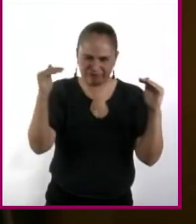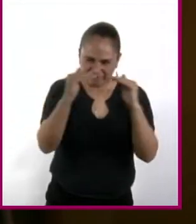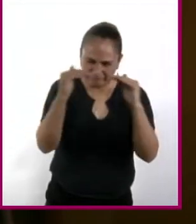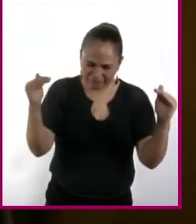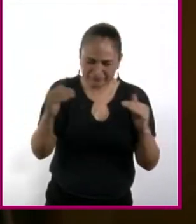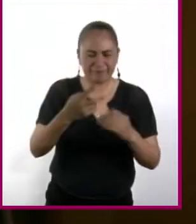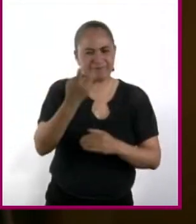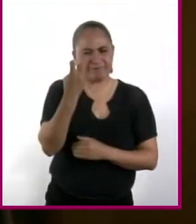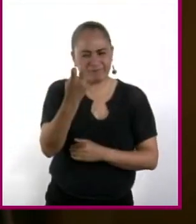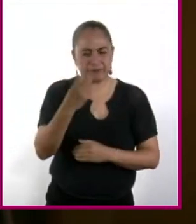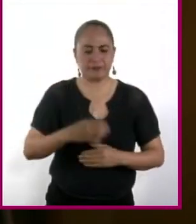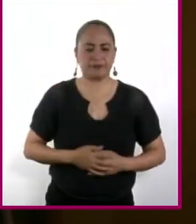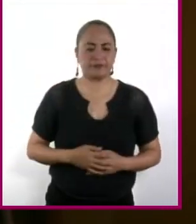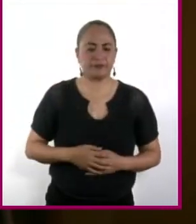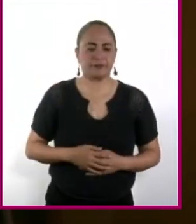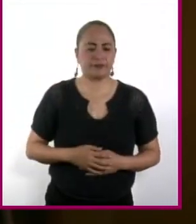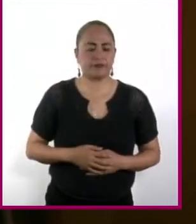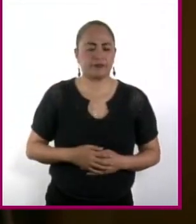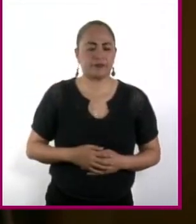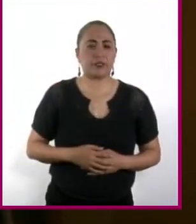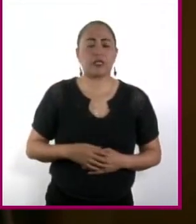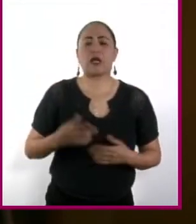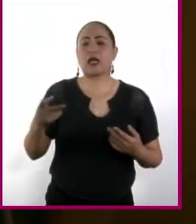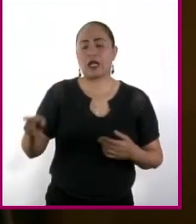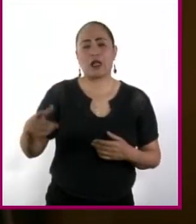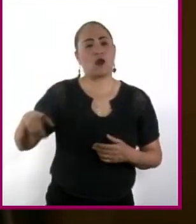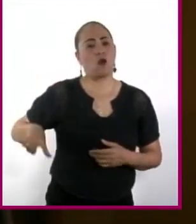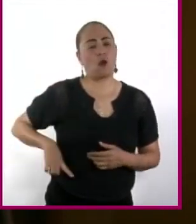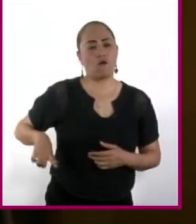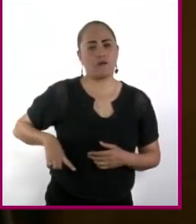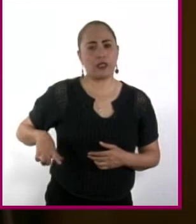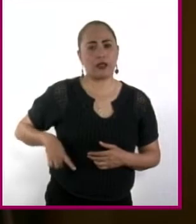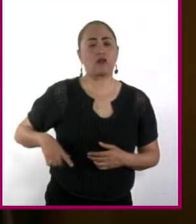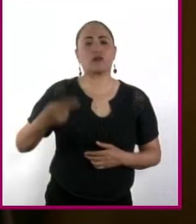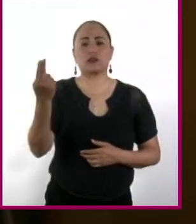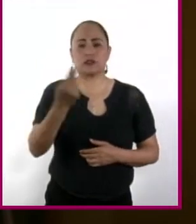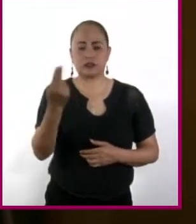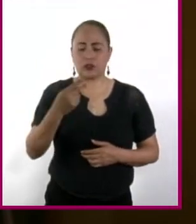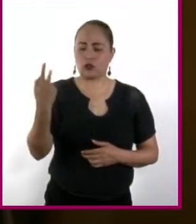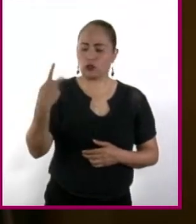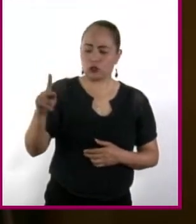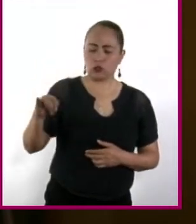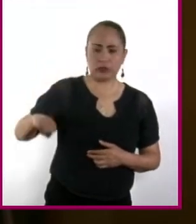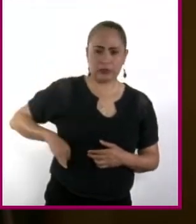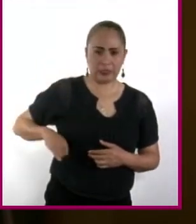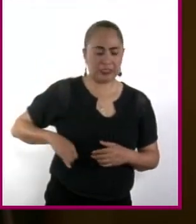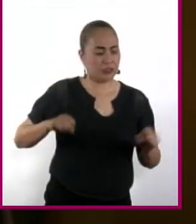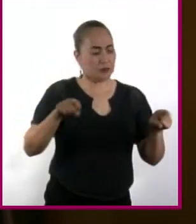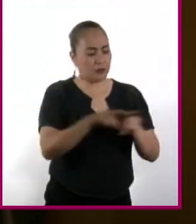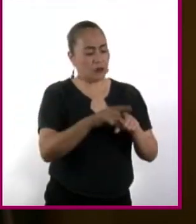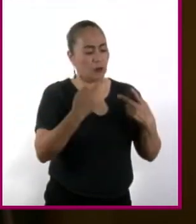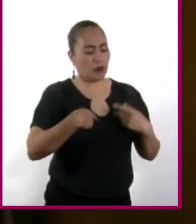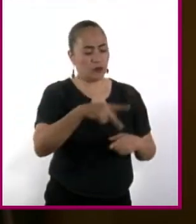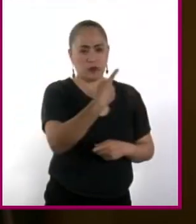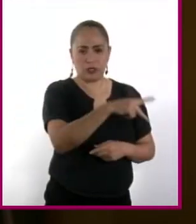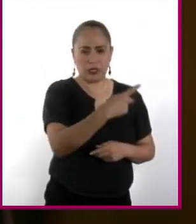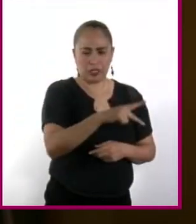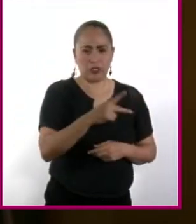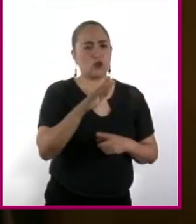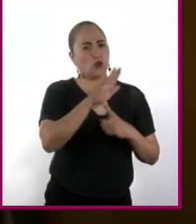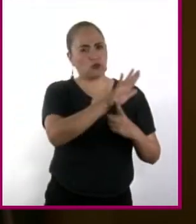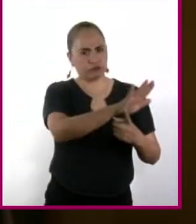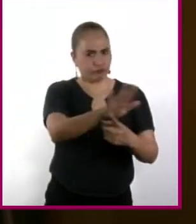desarrollo, es decir, que la gobernanza global refleje los intereses de la comunidad internacional en su